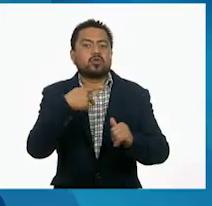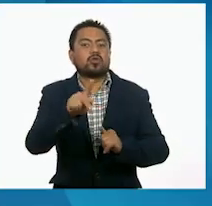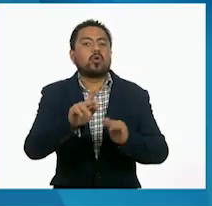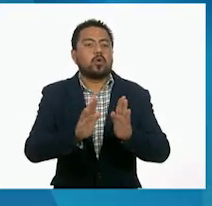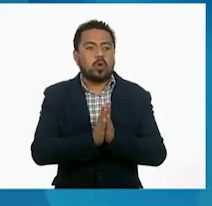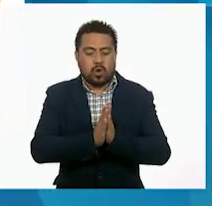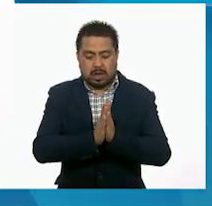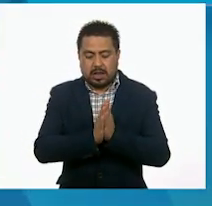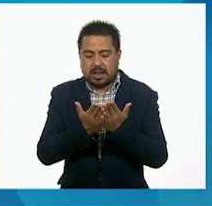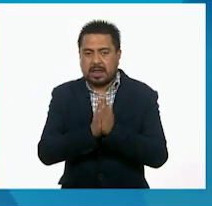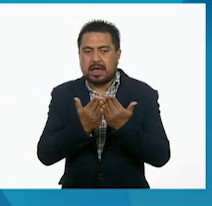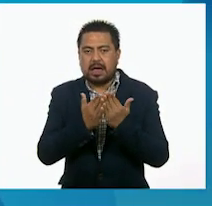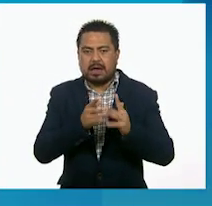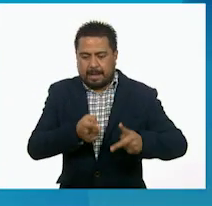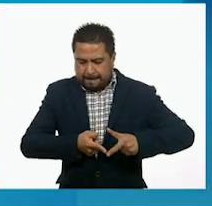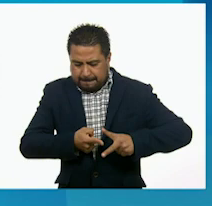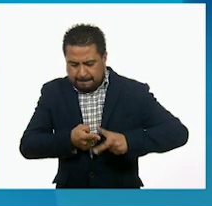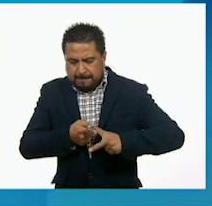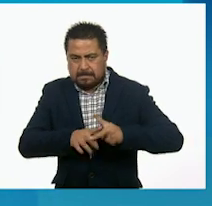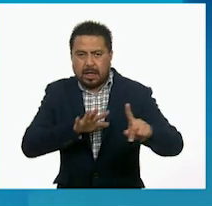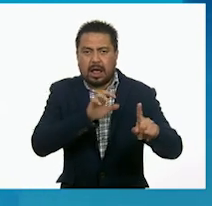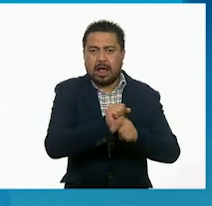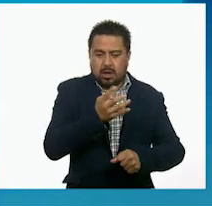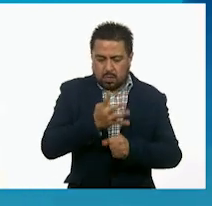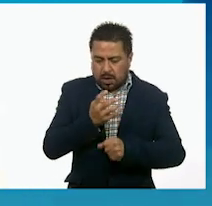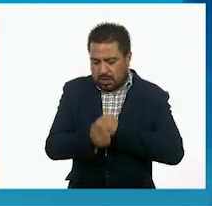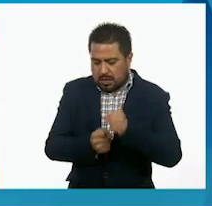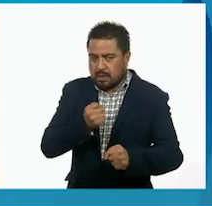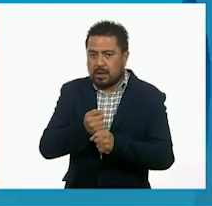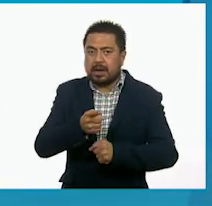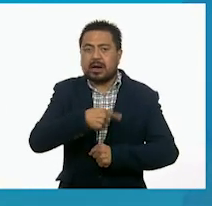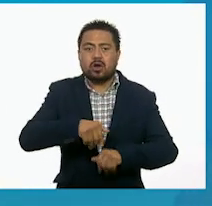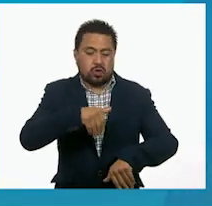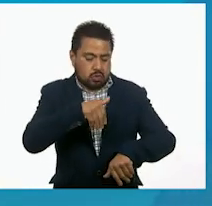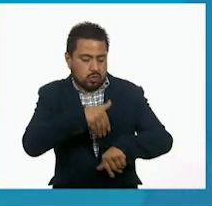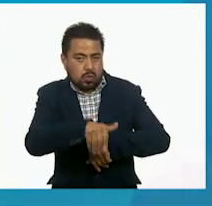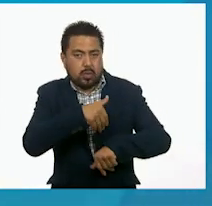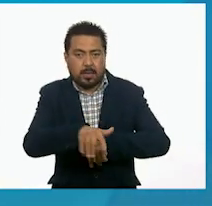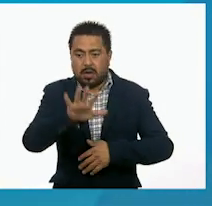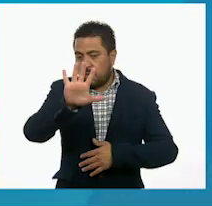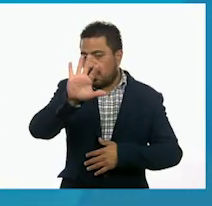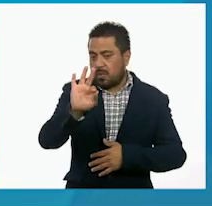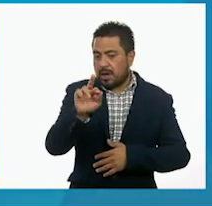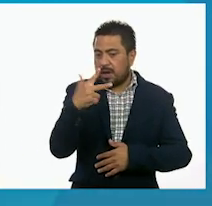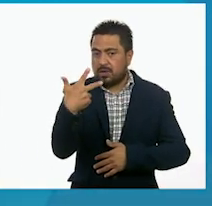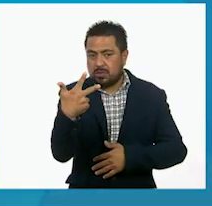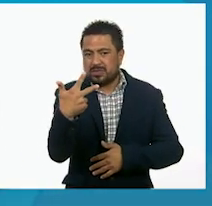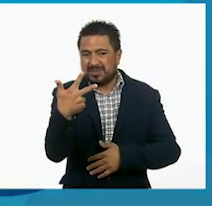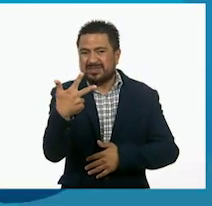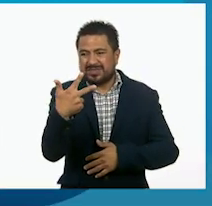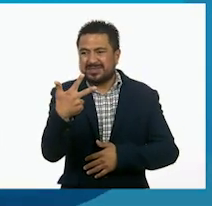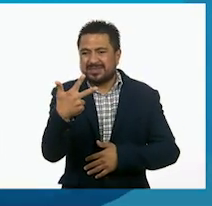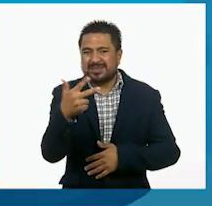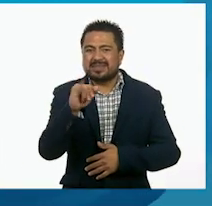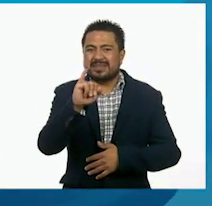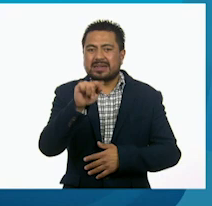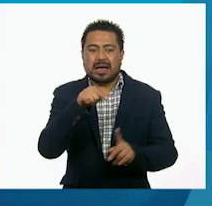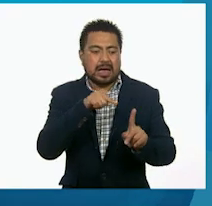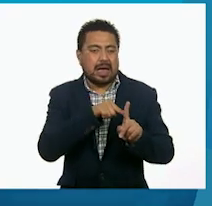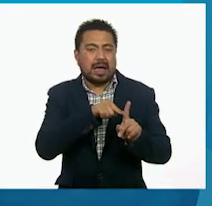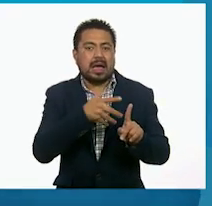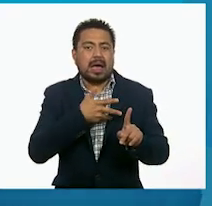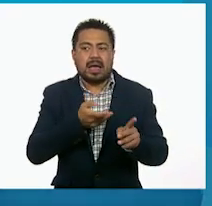de desafíos matemáticos de cuarto grado, en la página 48, viene